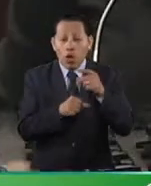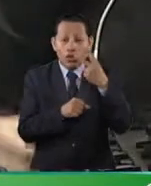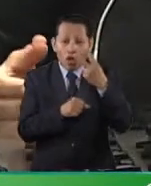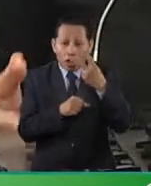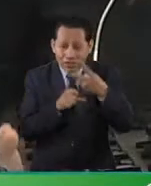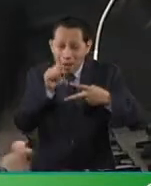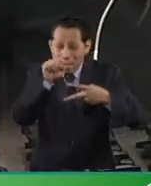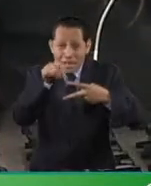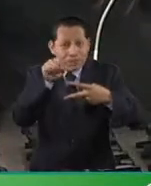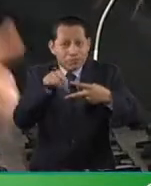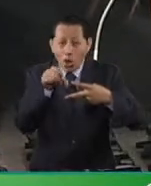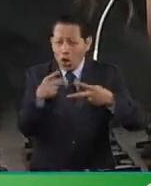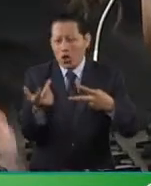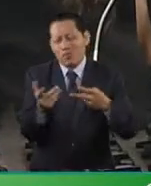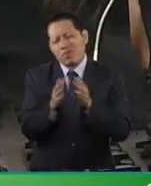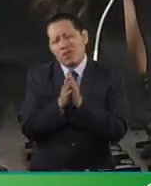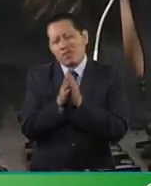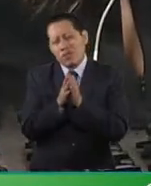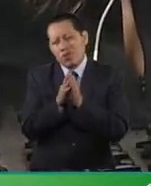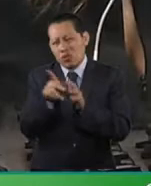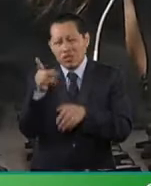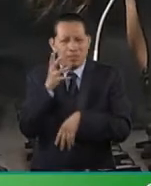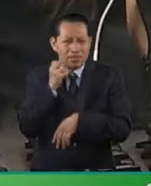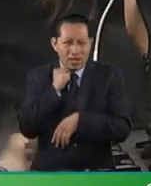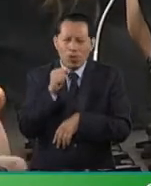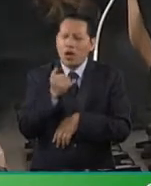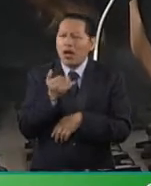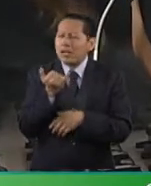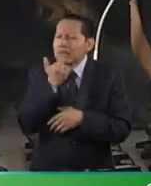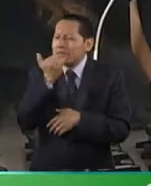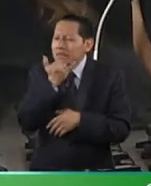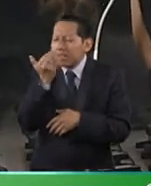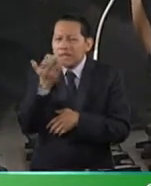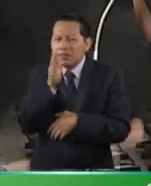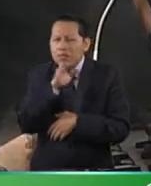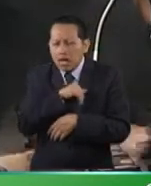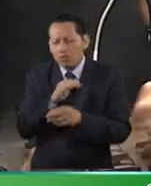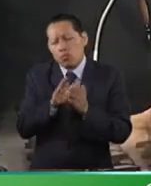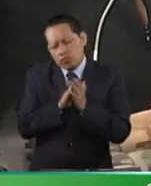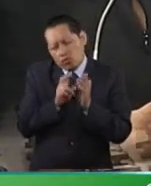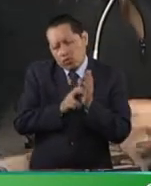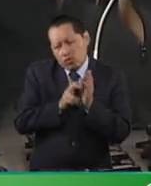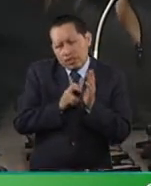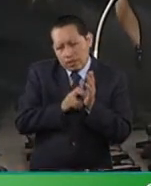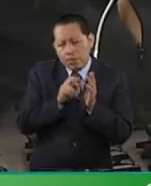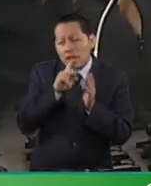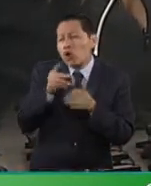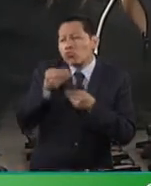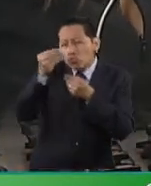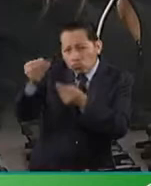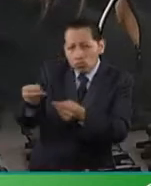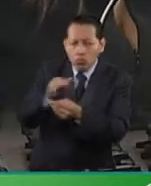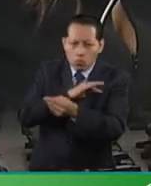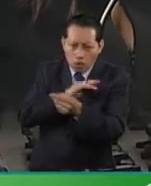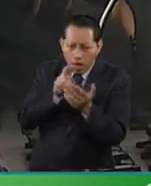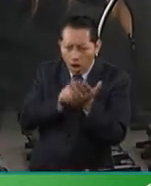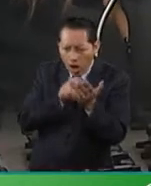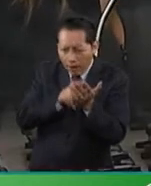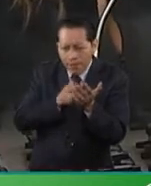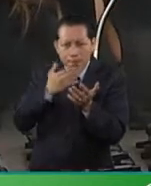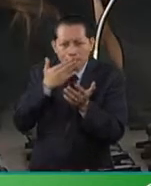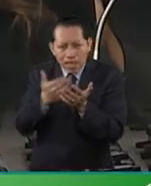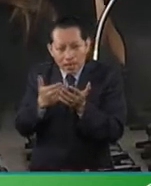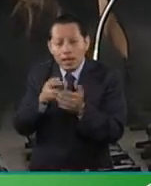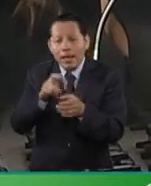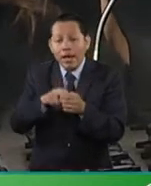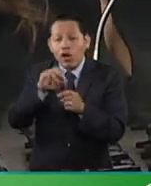compañeros en mendem la plana de lo que hicieron los senadores regresemos este dictamen para que haya correcciones mínimas en los comités es